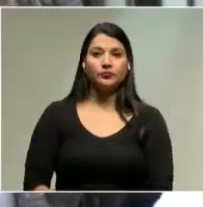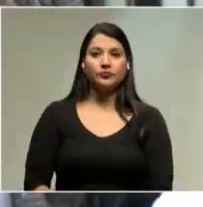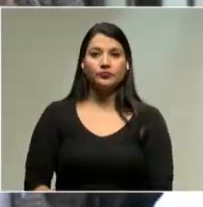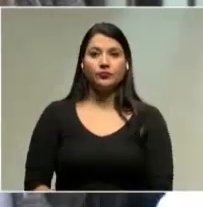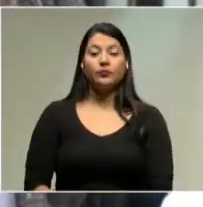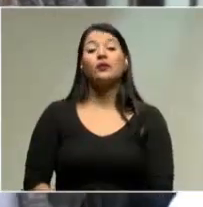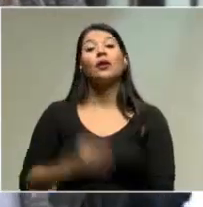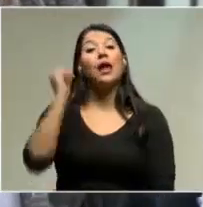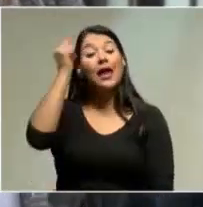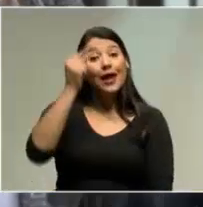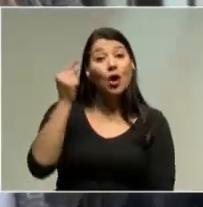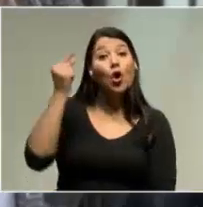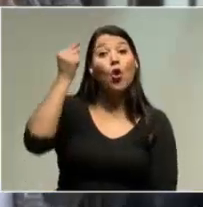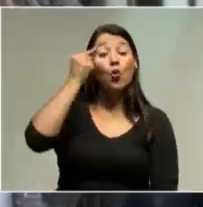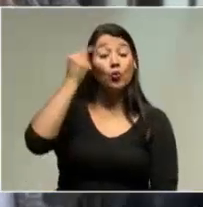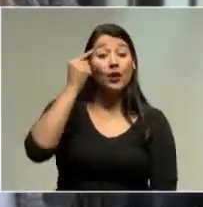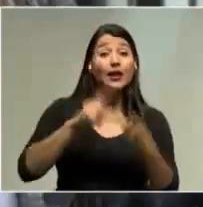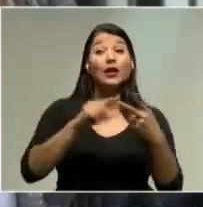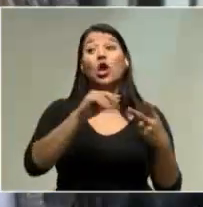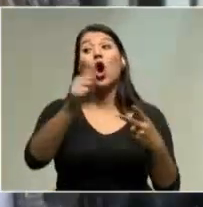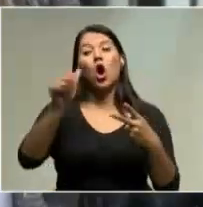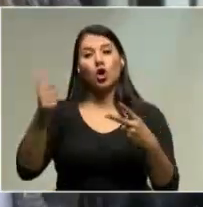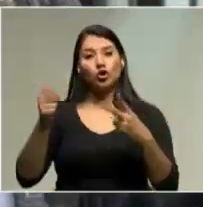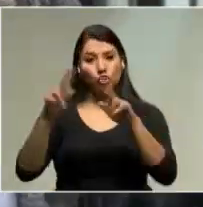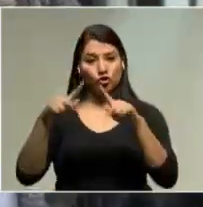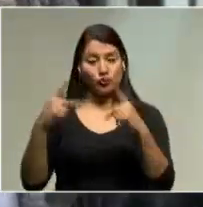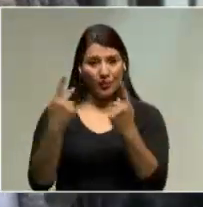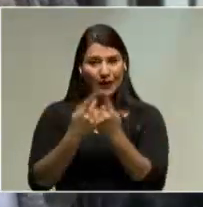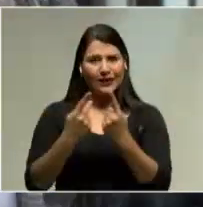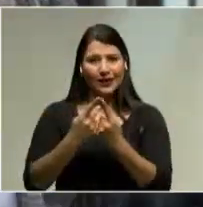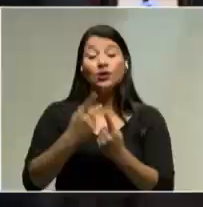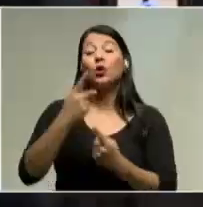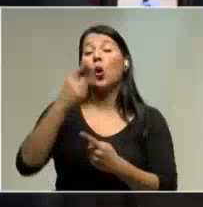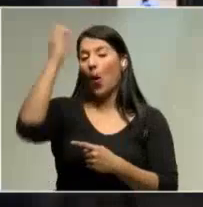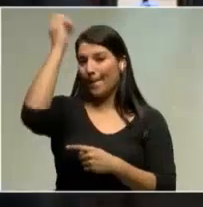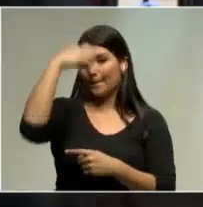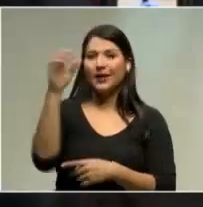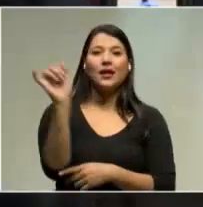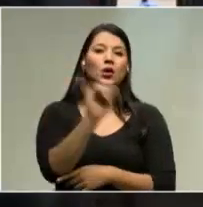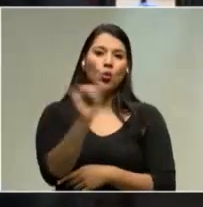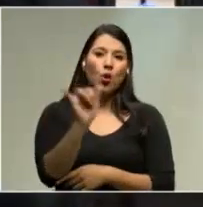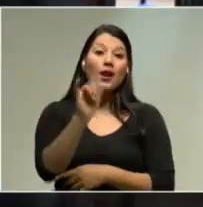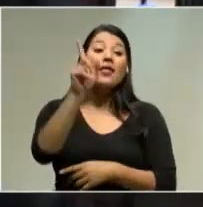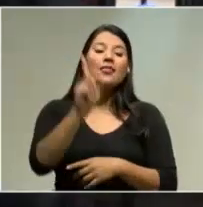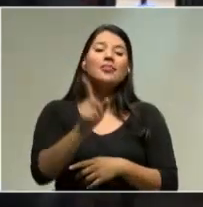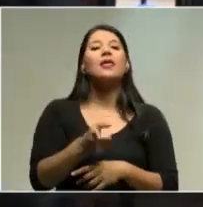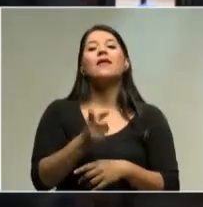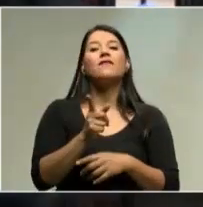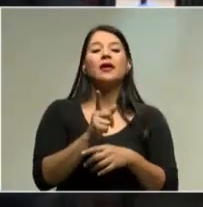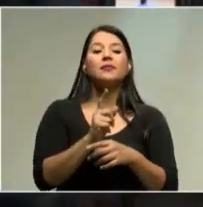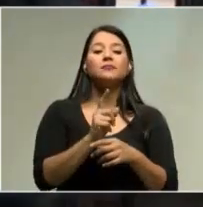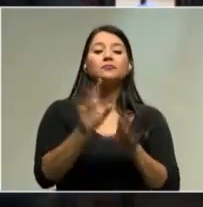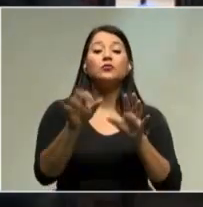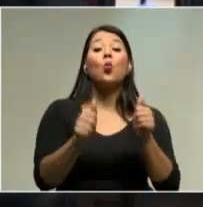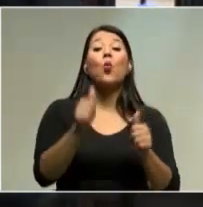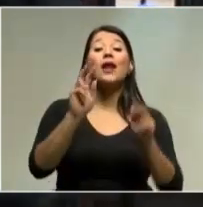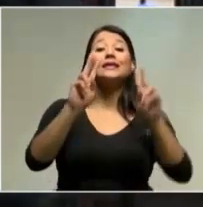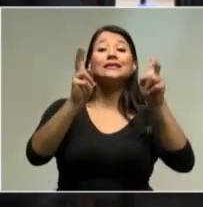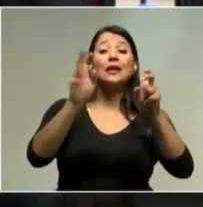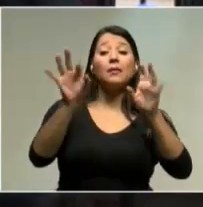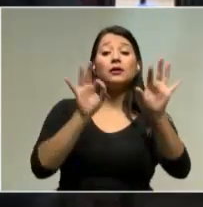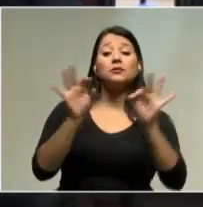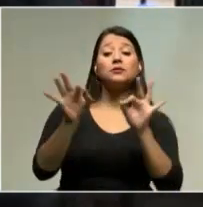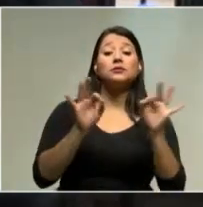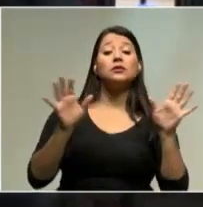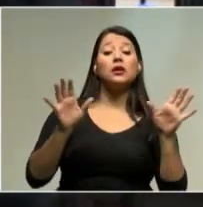El Poder Ejecutivo y algunas bancadas de oposición coinciden en las prioridades que deben conformar la agenda para el plenario legislativo y